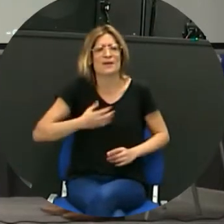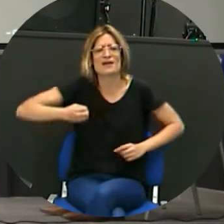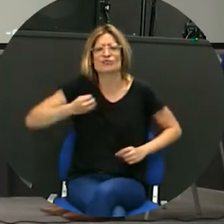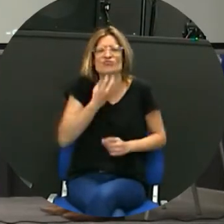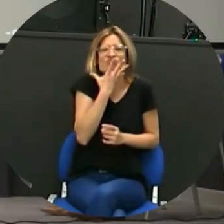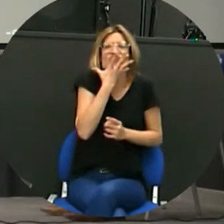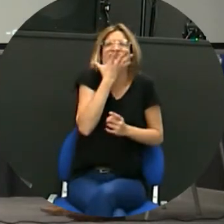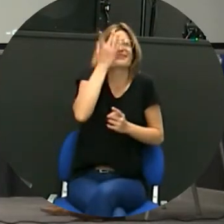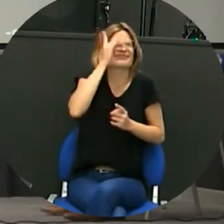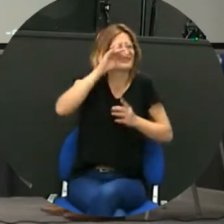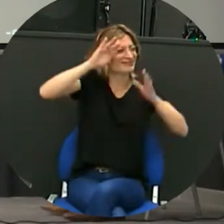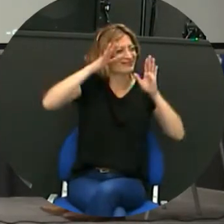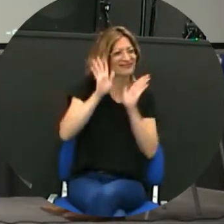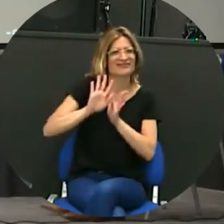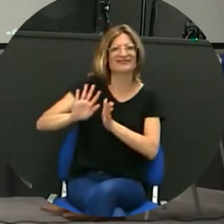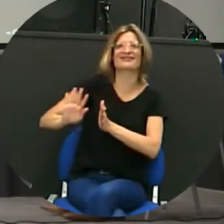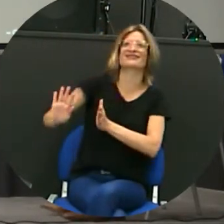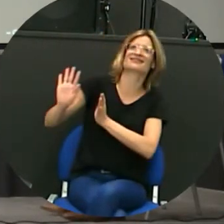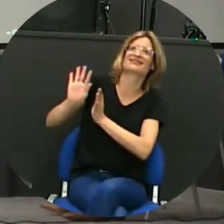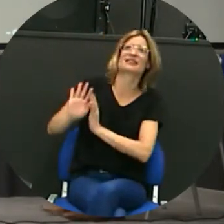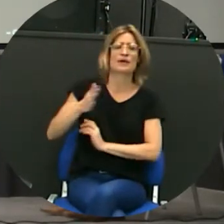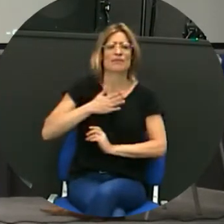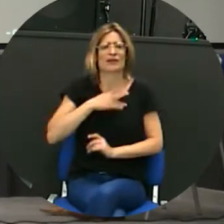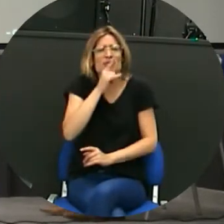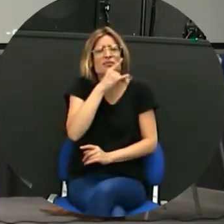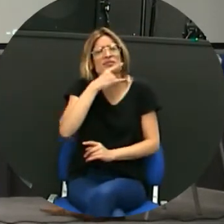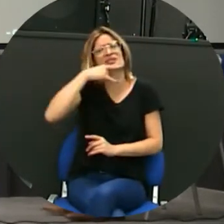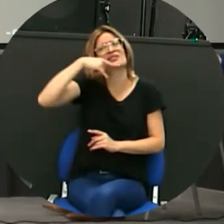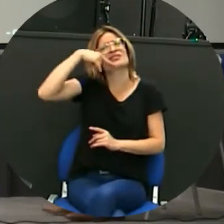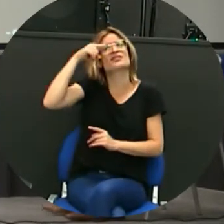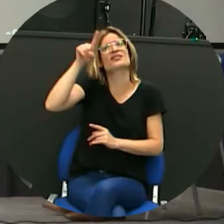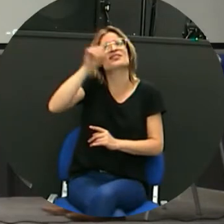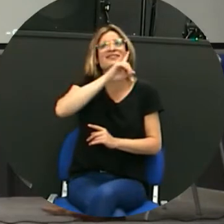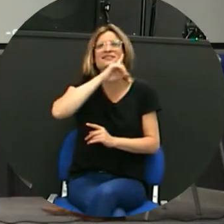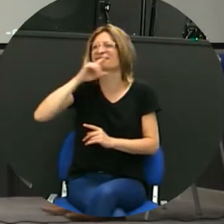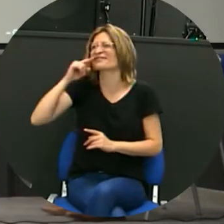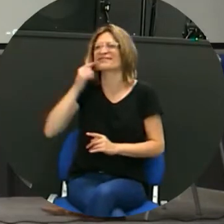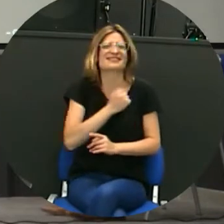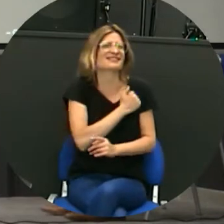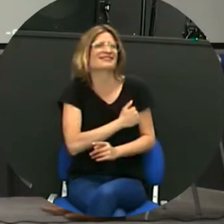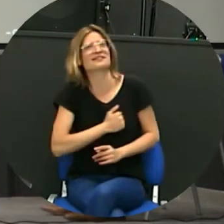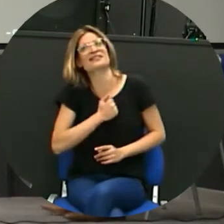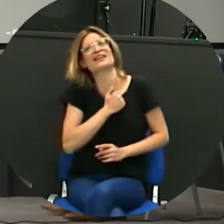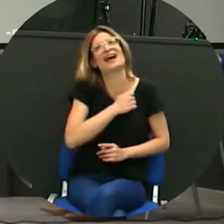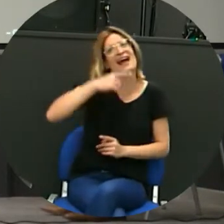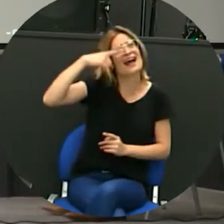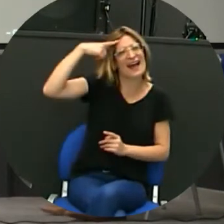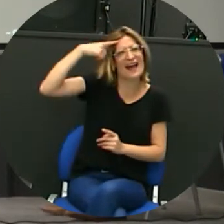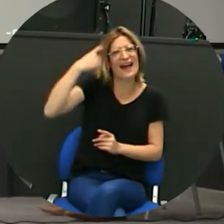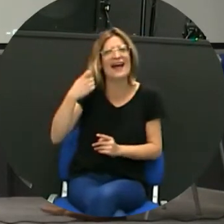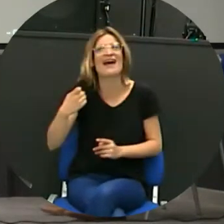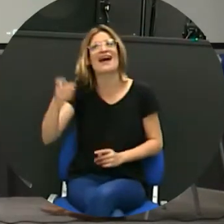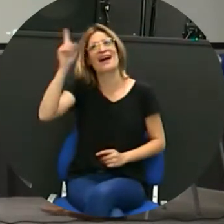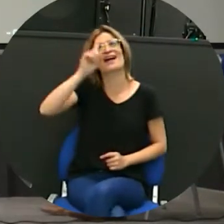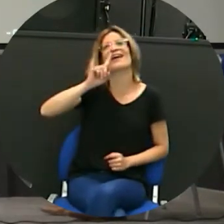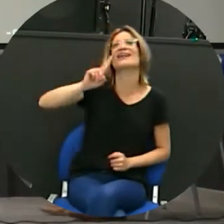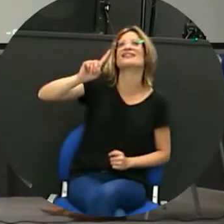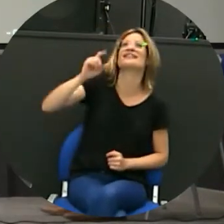Mi vergüenza él alejó, mi dolor su nombre sanó, creo en él.